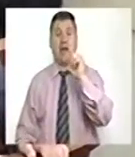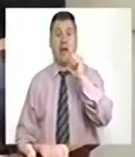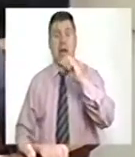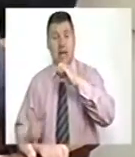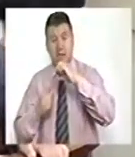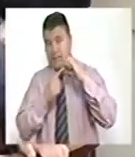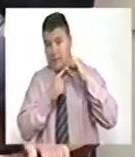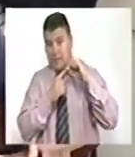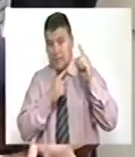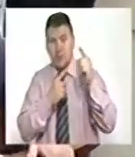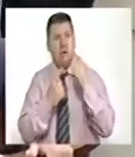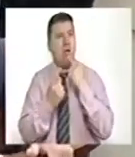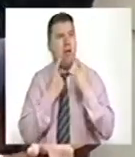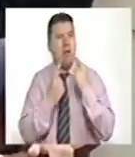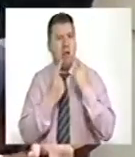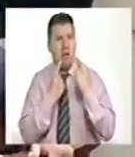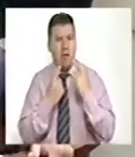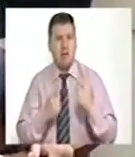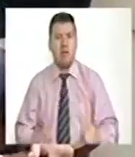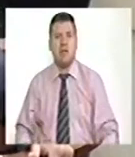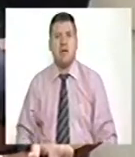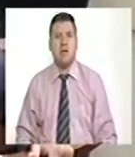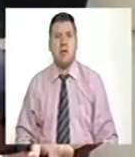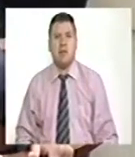en una conversación